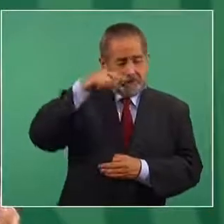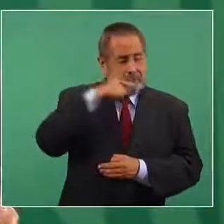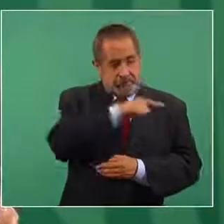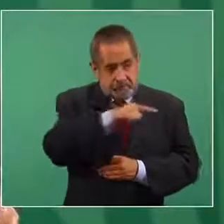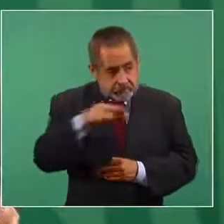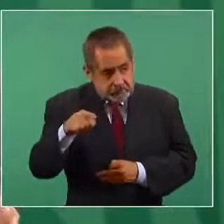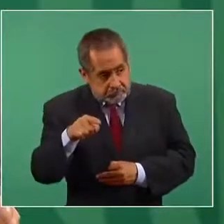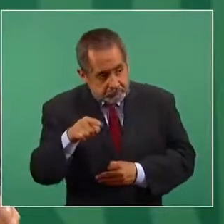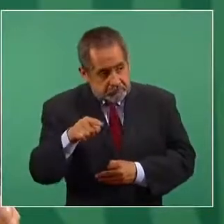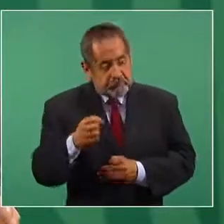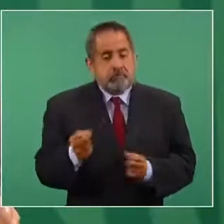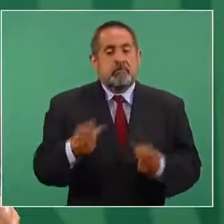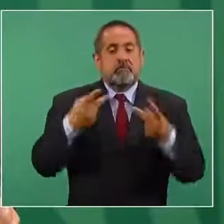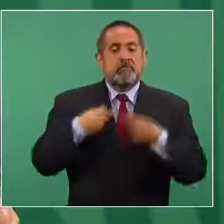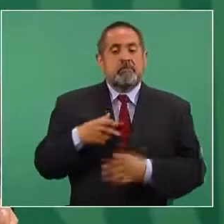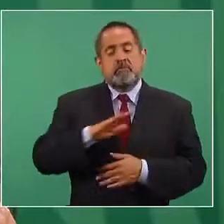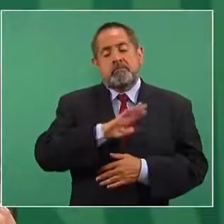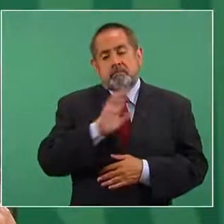bajar